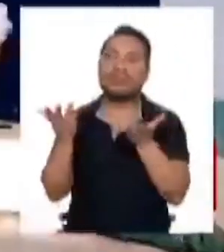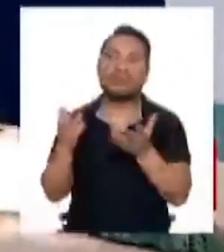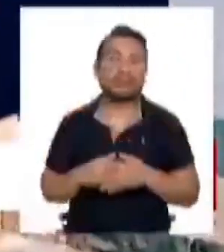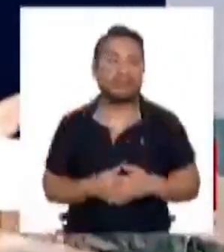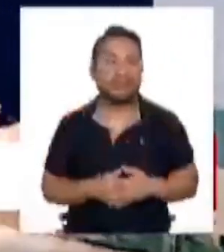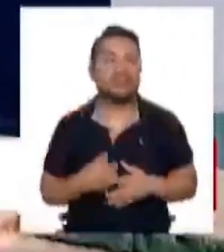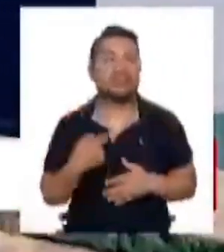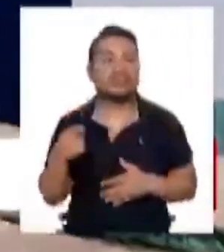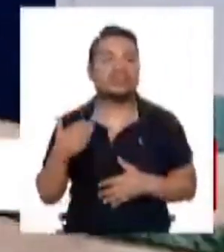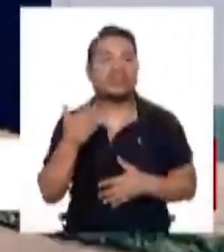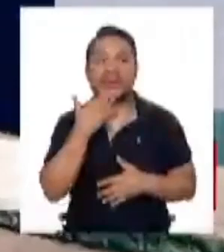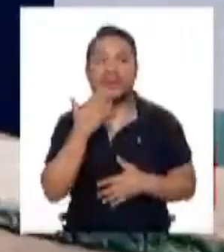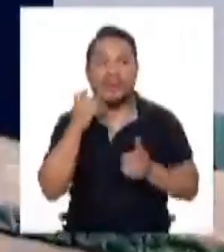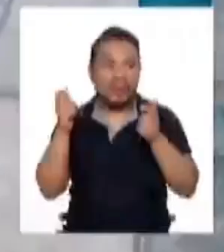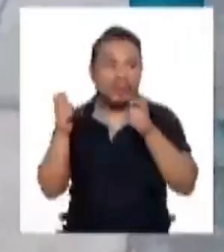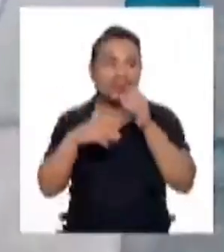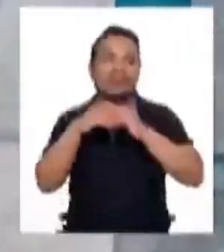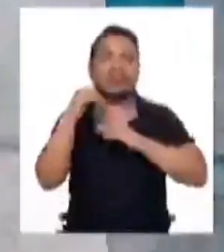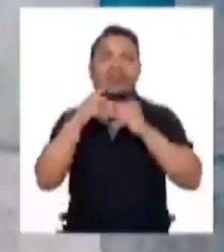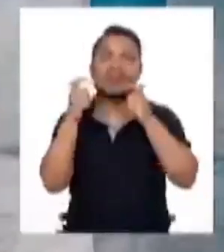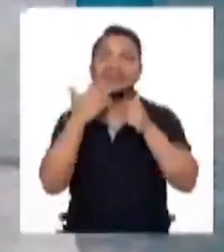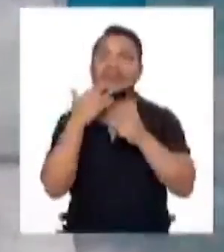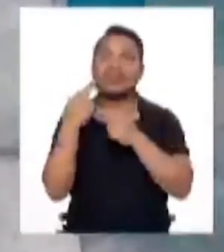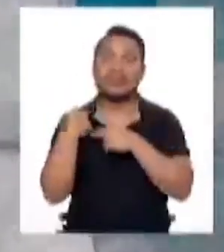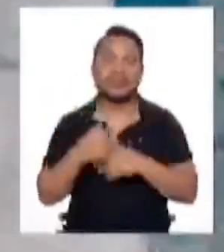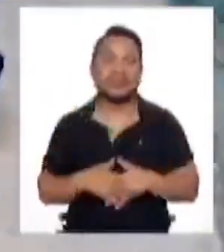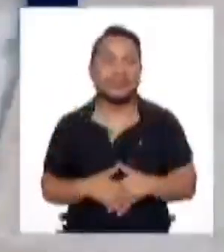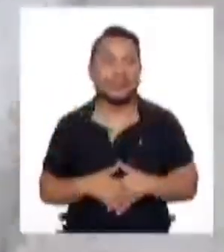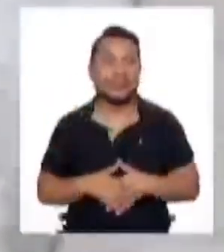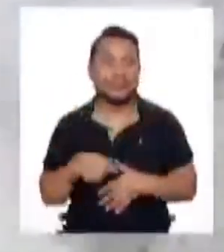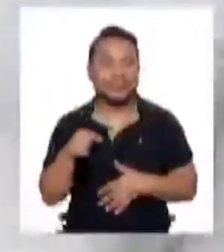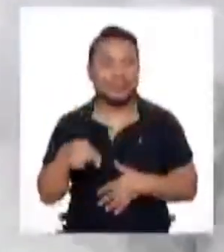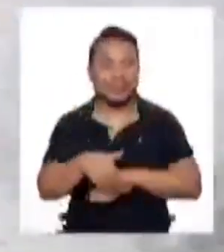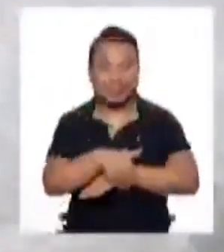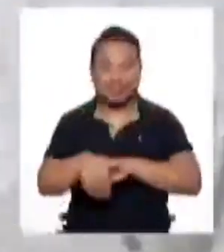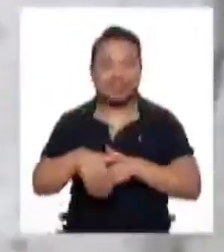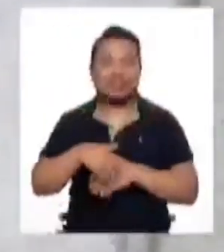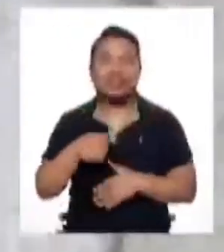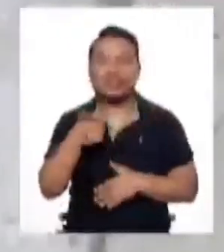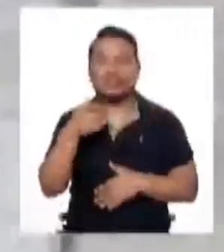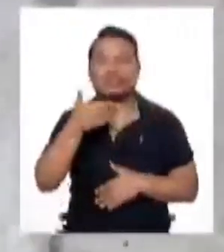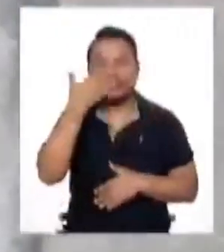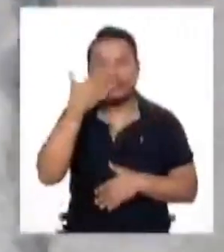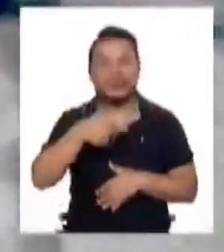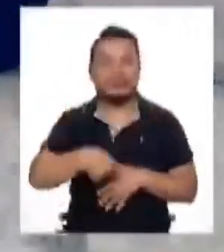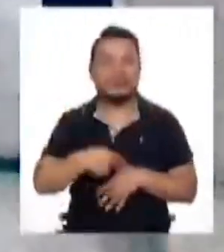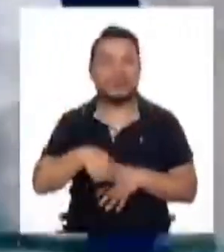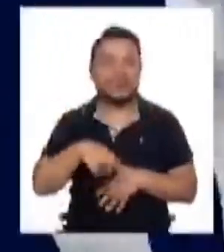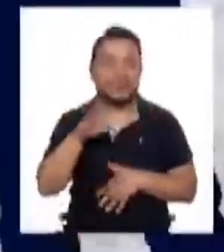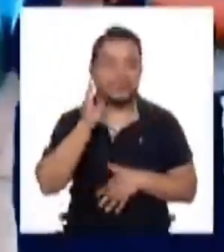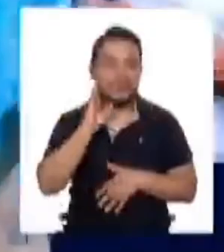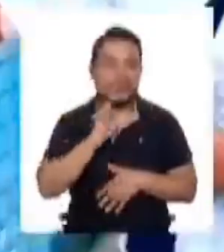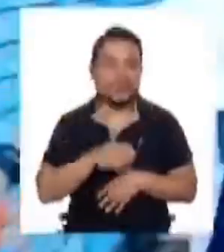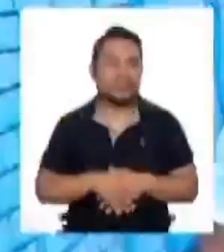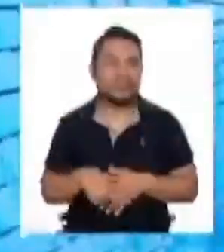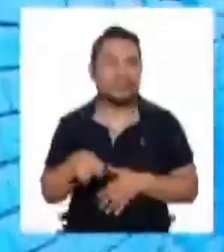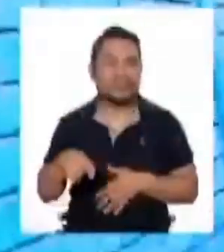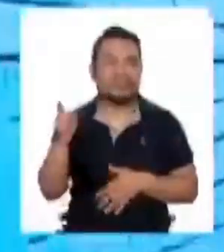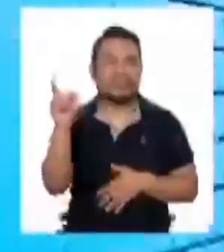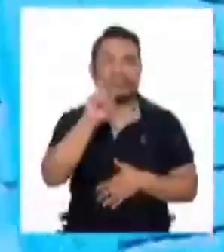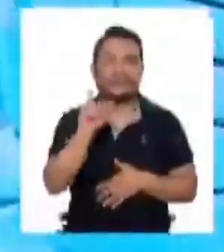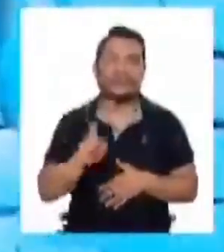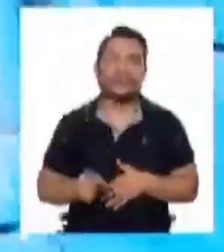está cuidando y velando este tipo de infraestructuras? Al costado, orines, basura y acá arriba, vandalismo.